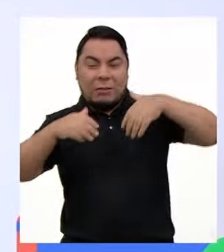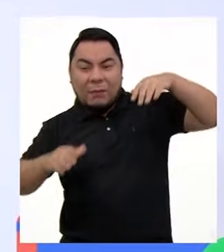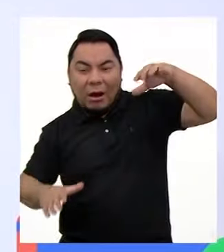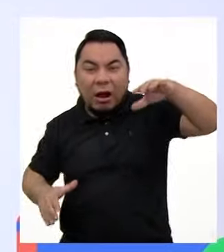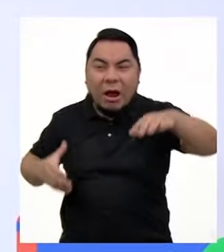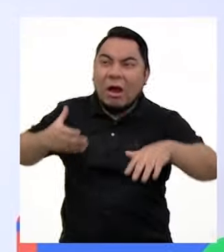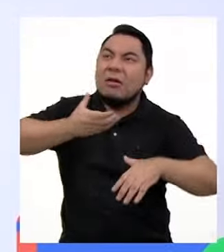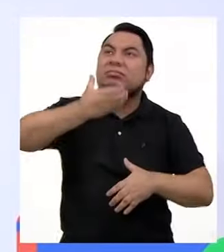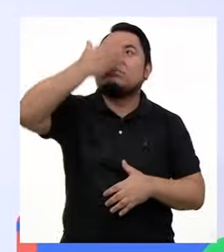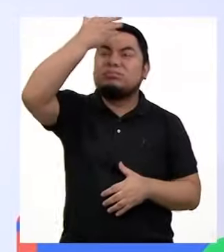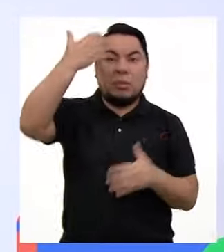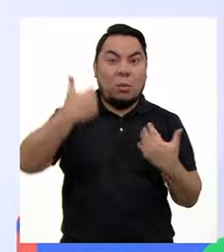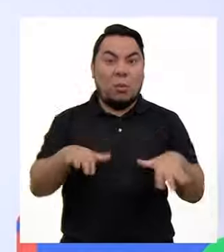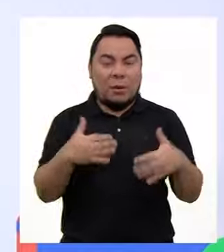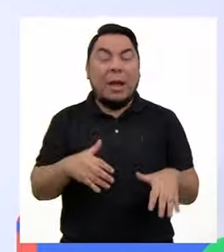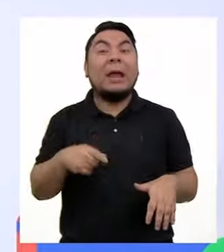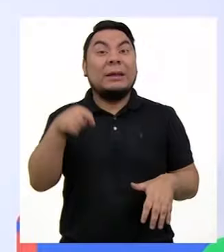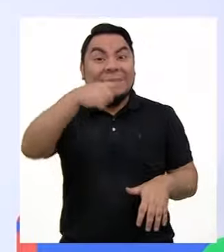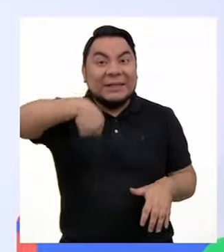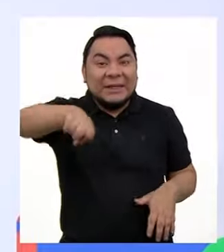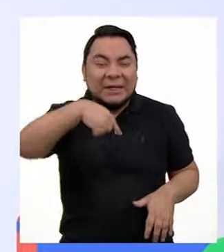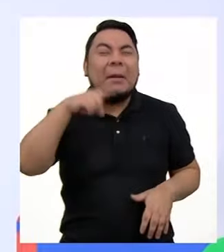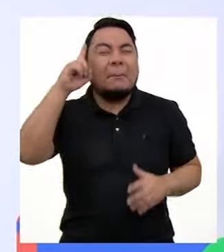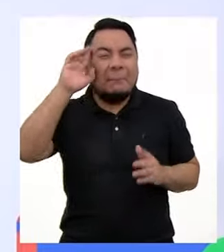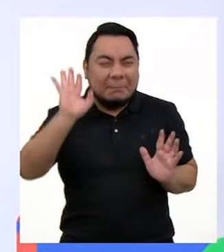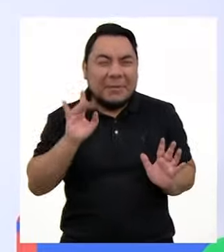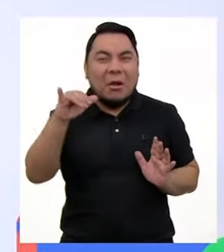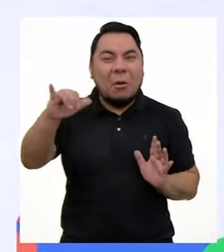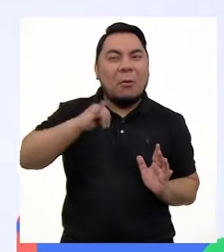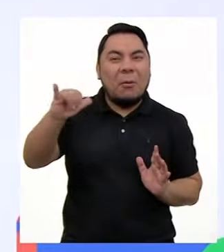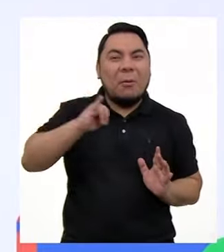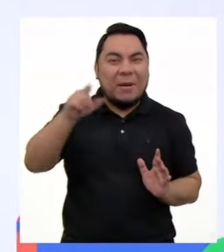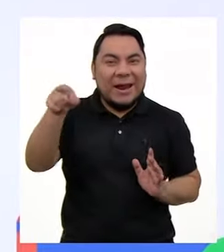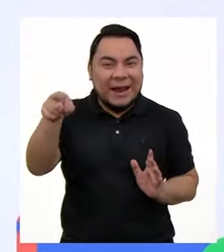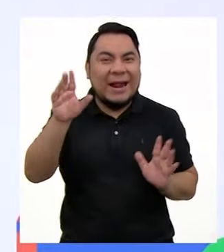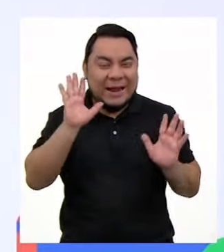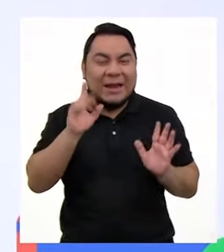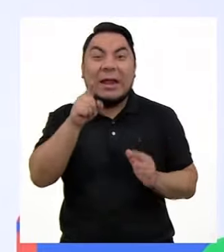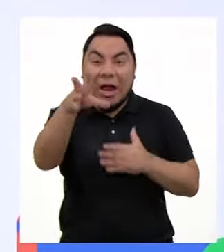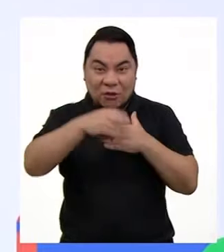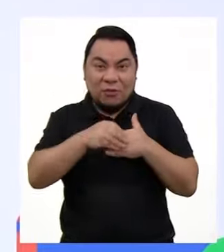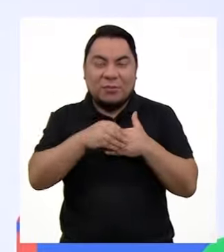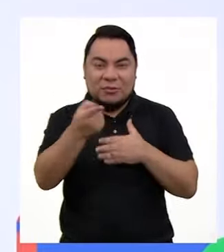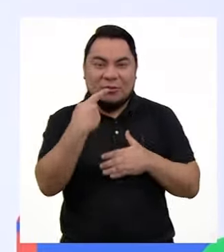bien, todos vamos a hacer como si fuésemos dinosaurios. Háganlo conmigo.